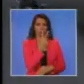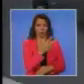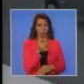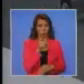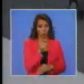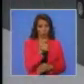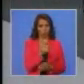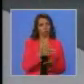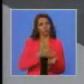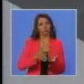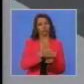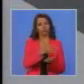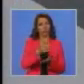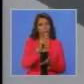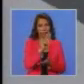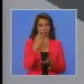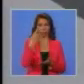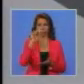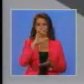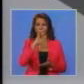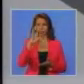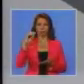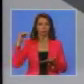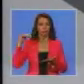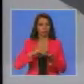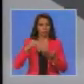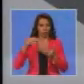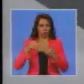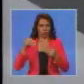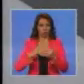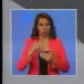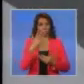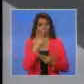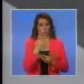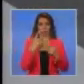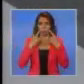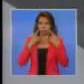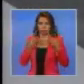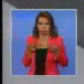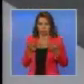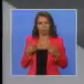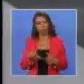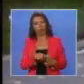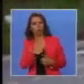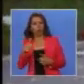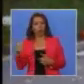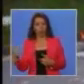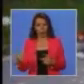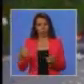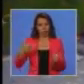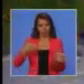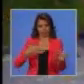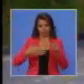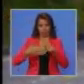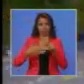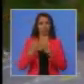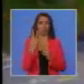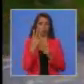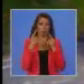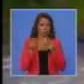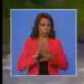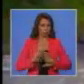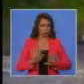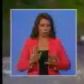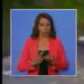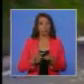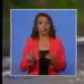con 3700000 y cu guardias y el otro solo con cuatro guardias Su objetivo era brindar seguridad